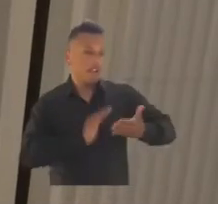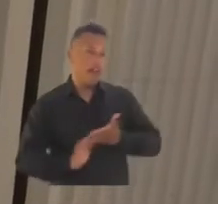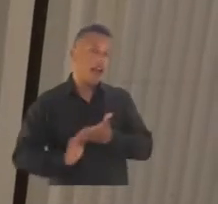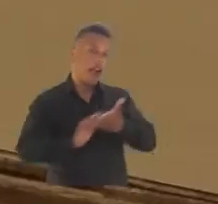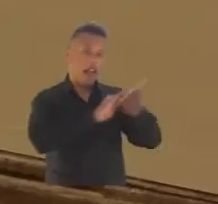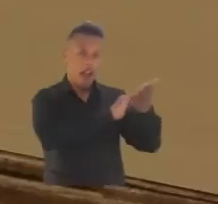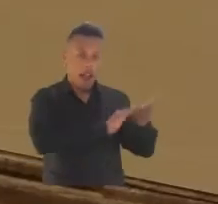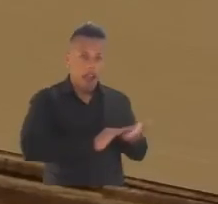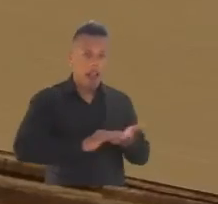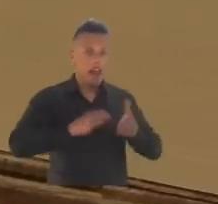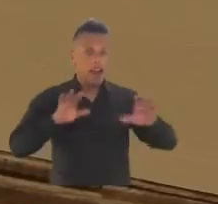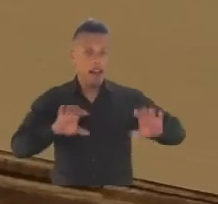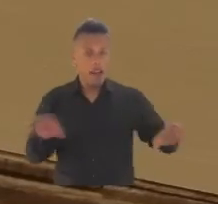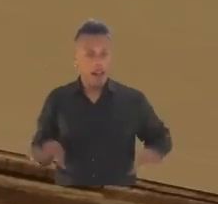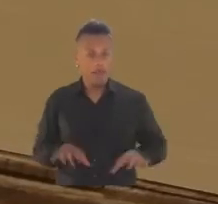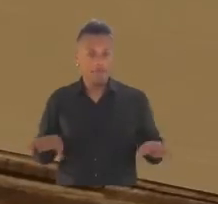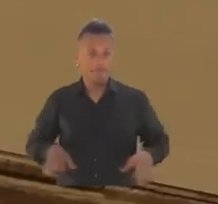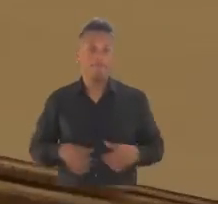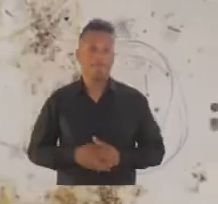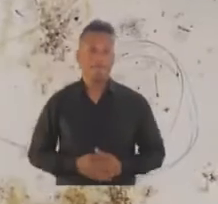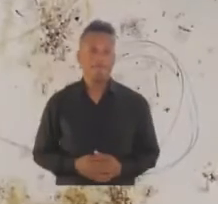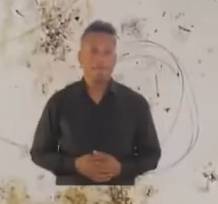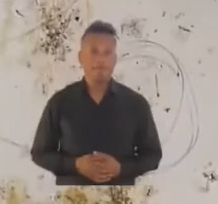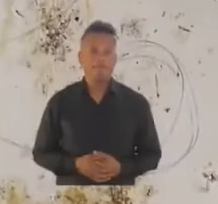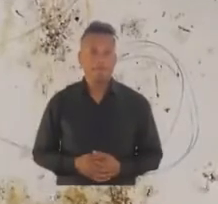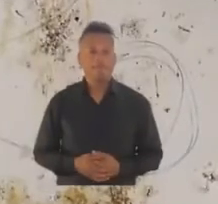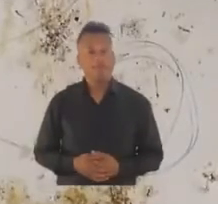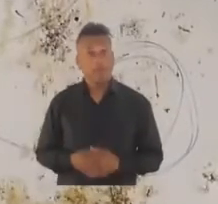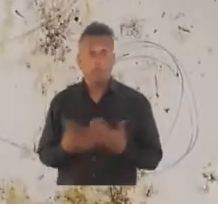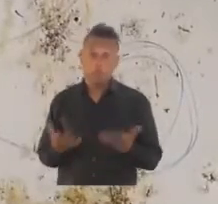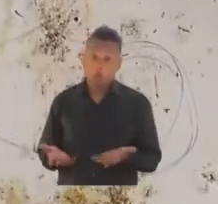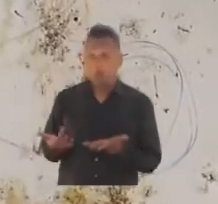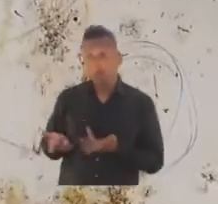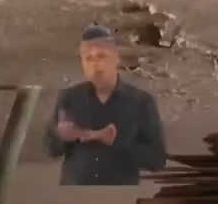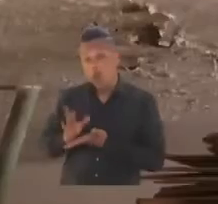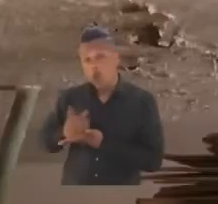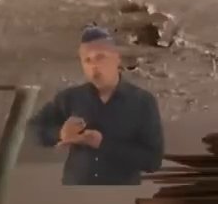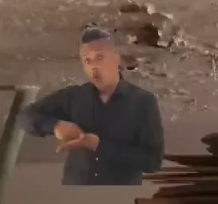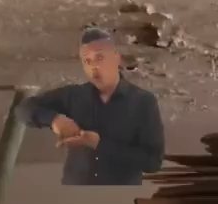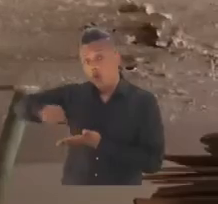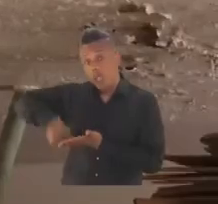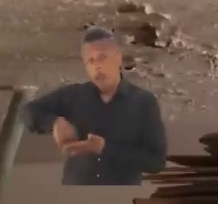estas actividades. Mientras se surten los contratos, los padres